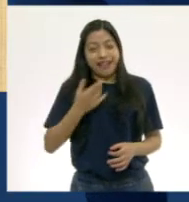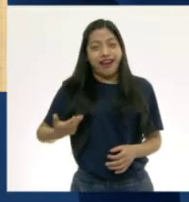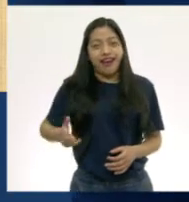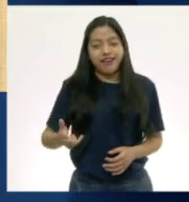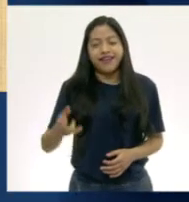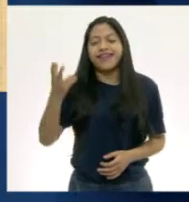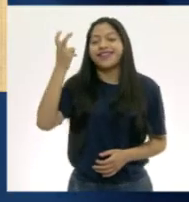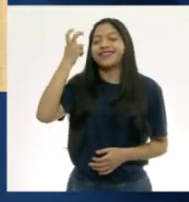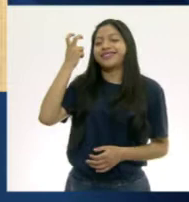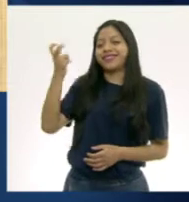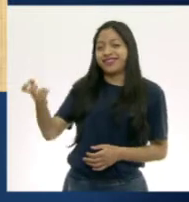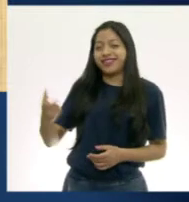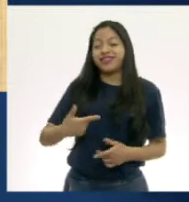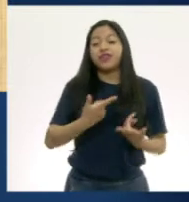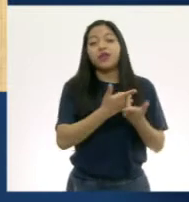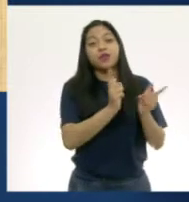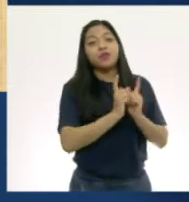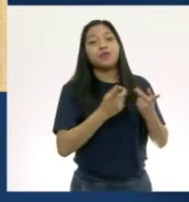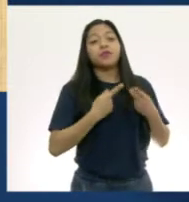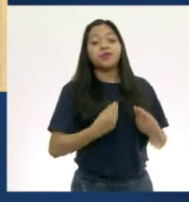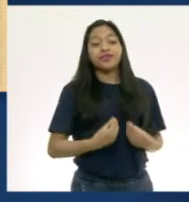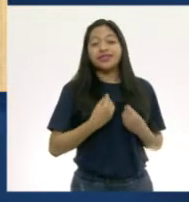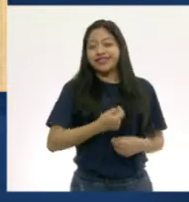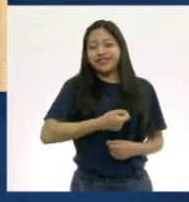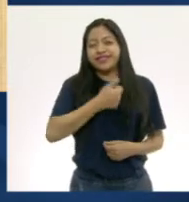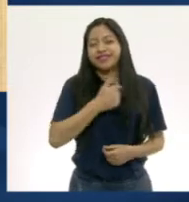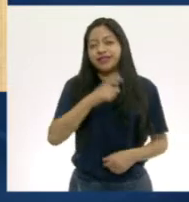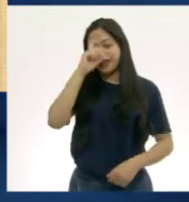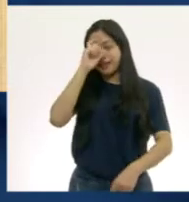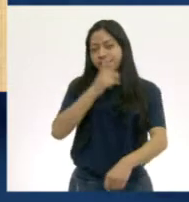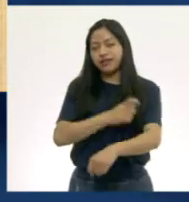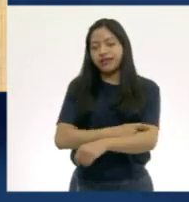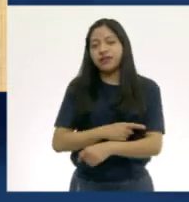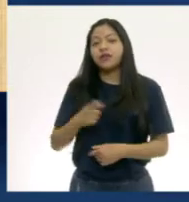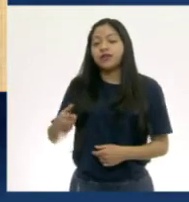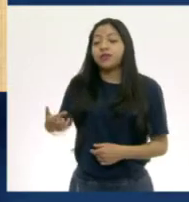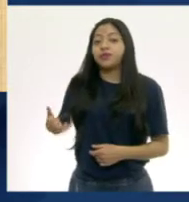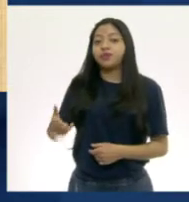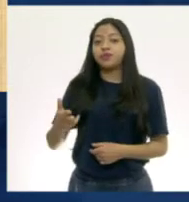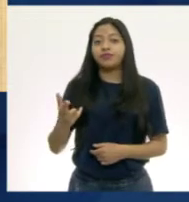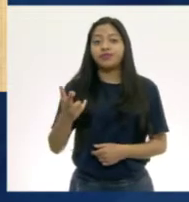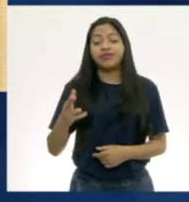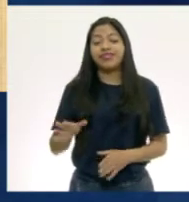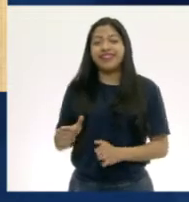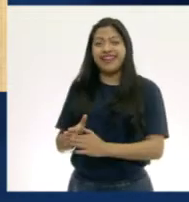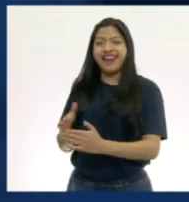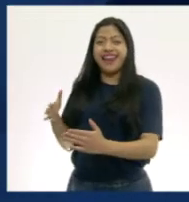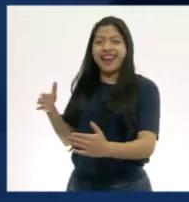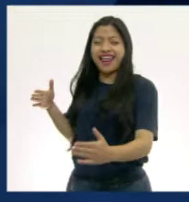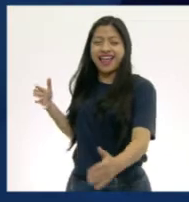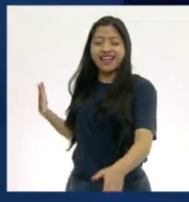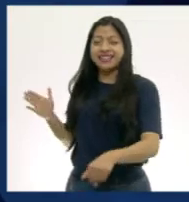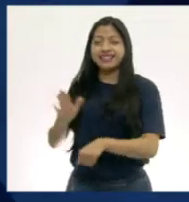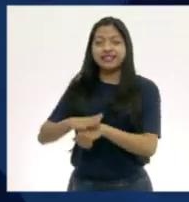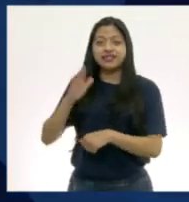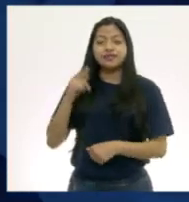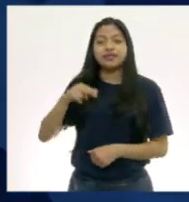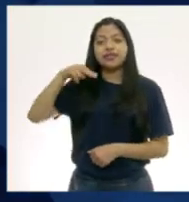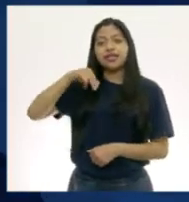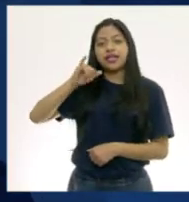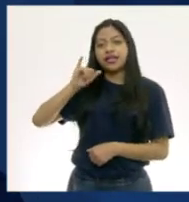La civilización egipcia tuvo su lugar de desarrollo en las riberas de uno de los ríos más largos del mundo, el río